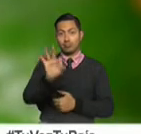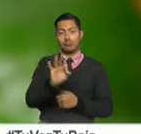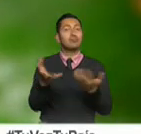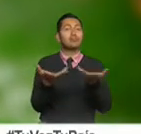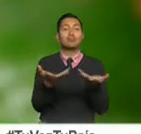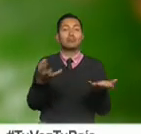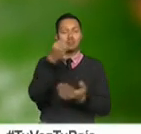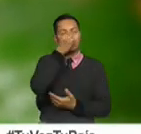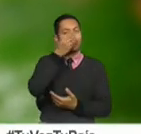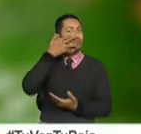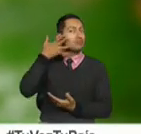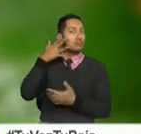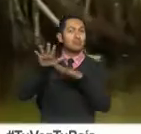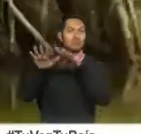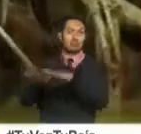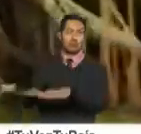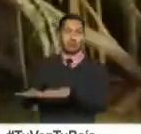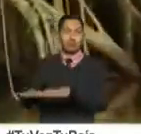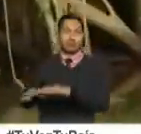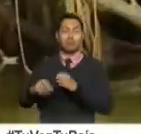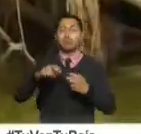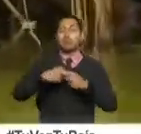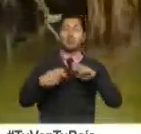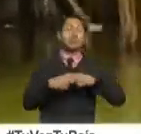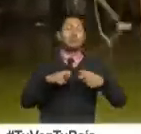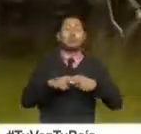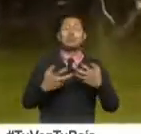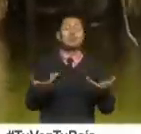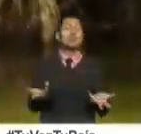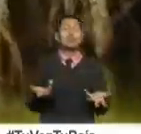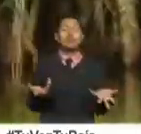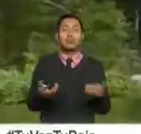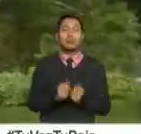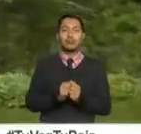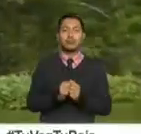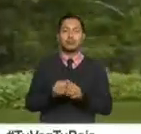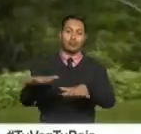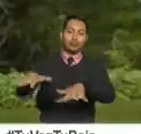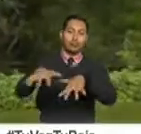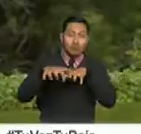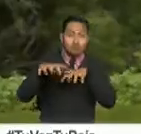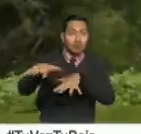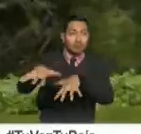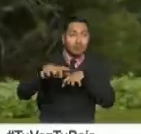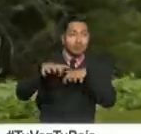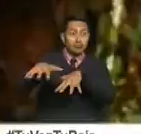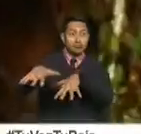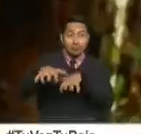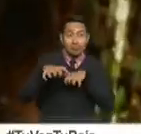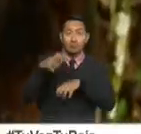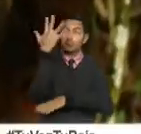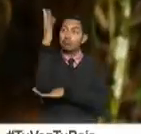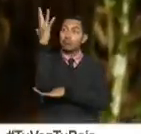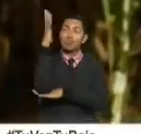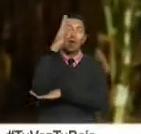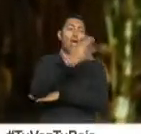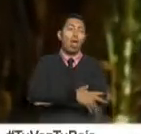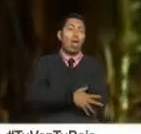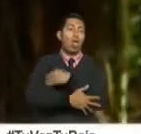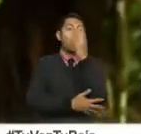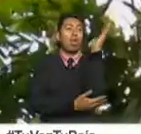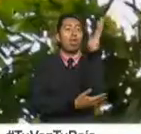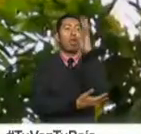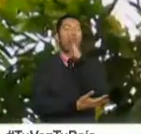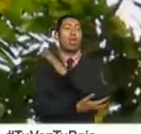región amazónica. Uno de los problemas es la expansión de la frontera agrícola, siendo la principal causa de deforestación,